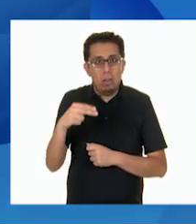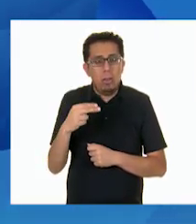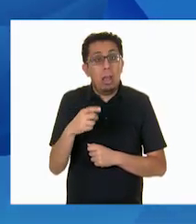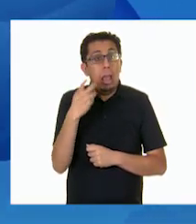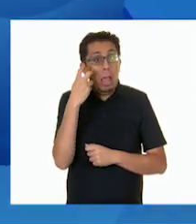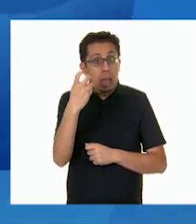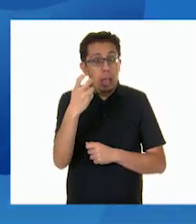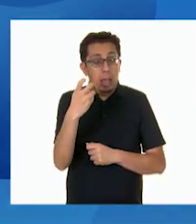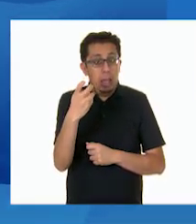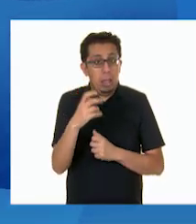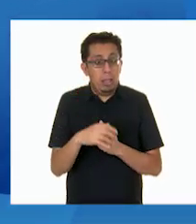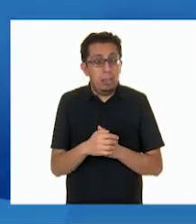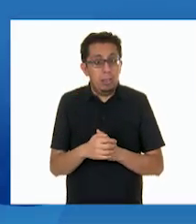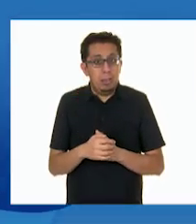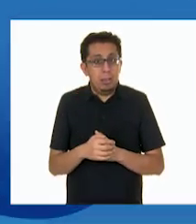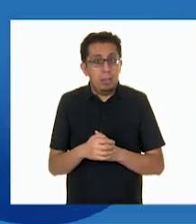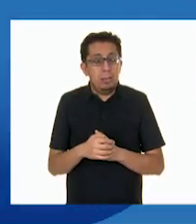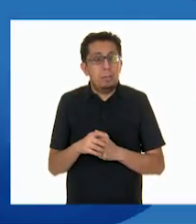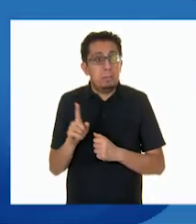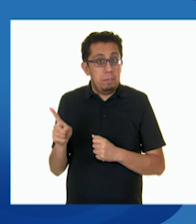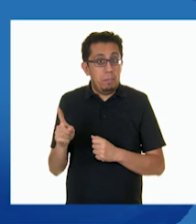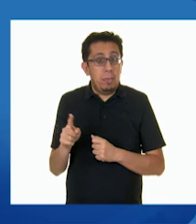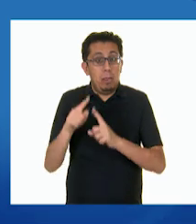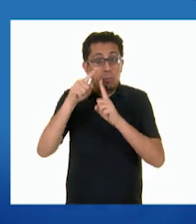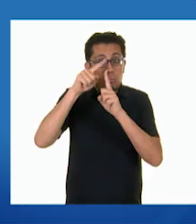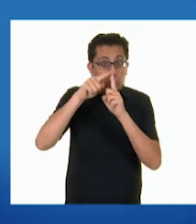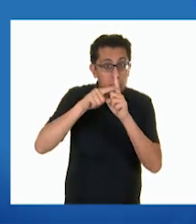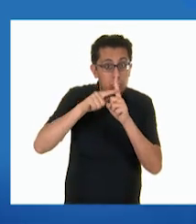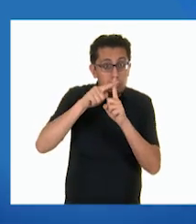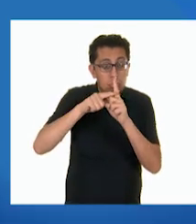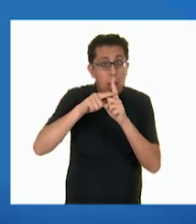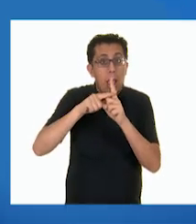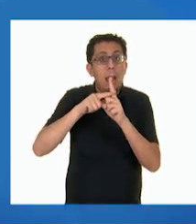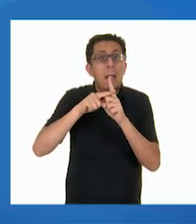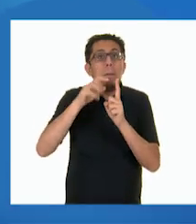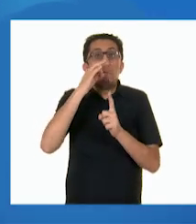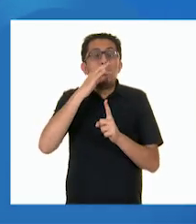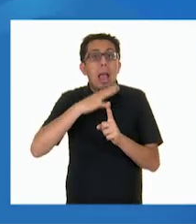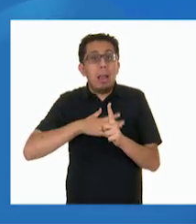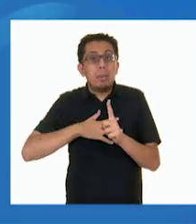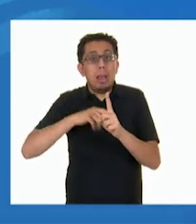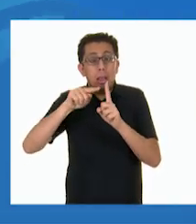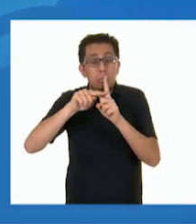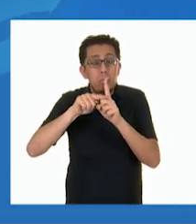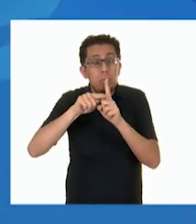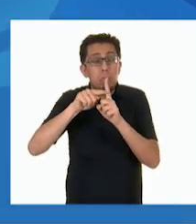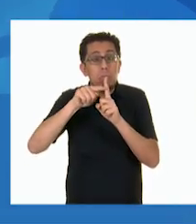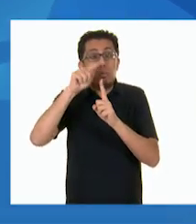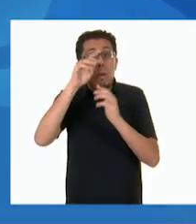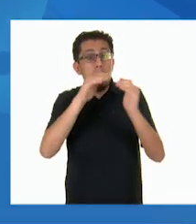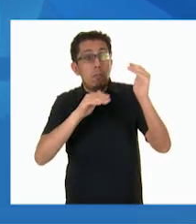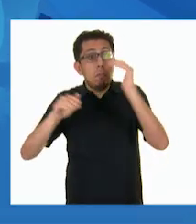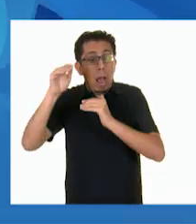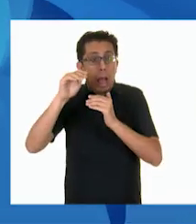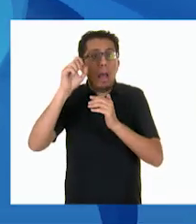en este te puede dar, cuando lo mide, te puede dar la temperatura más alta y la temperatura más baja que se va a dar en el